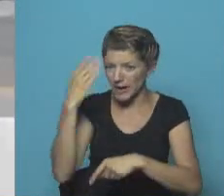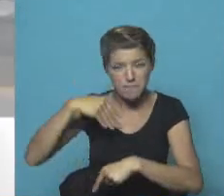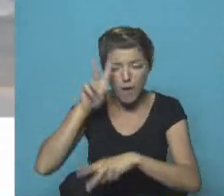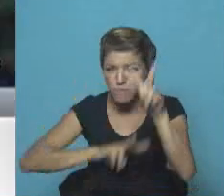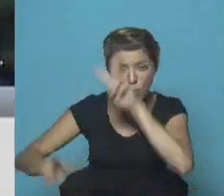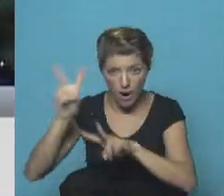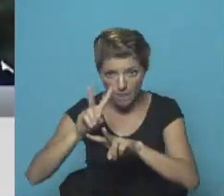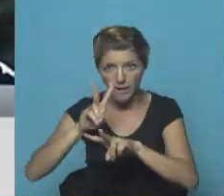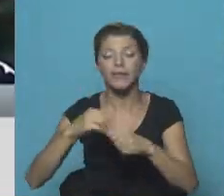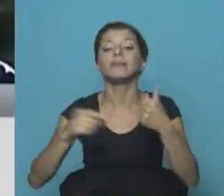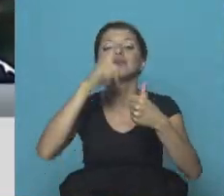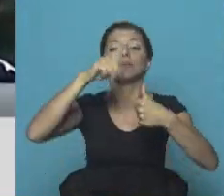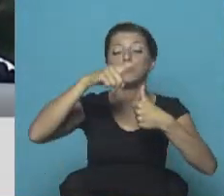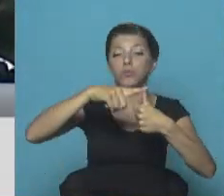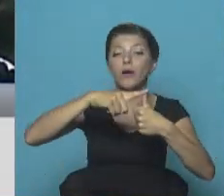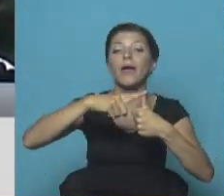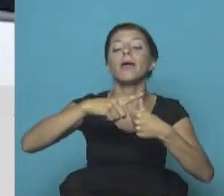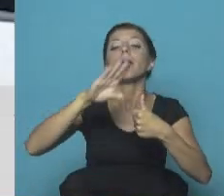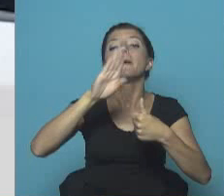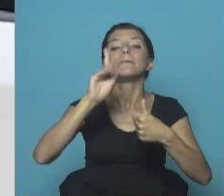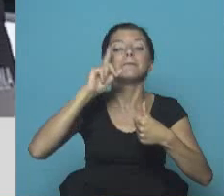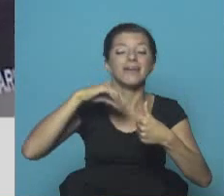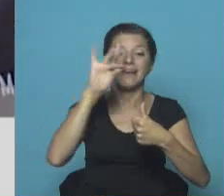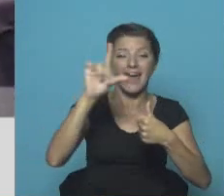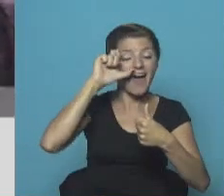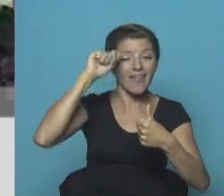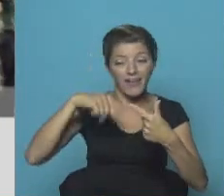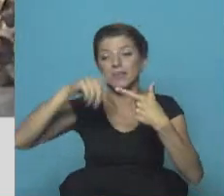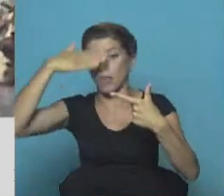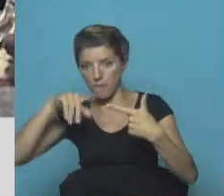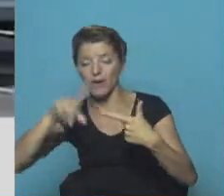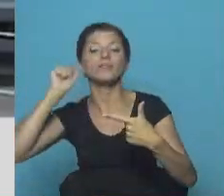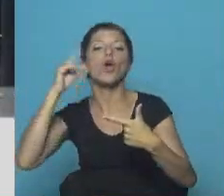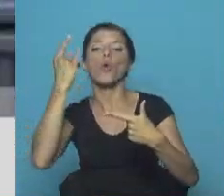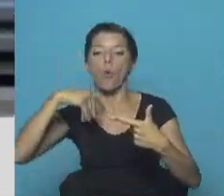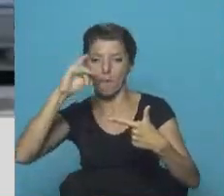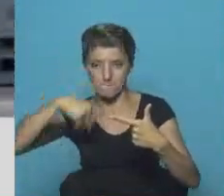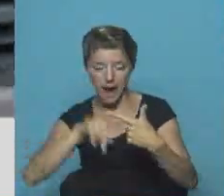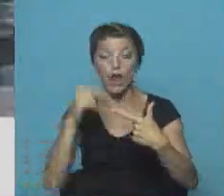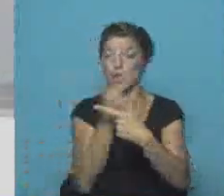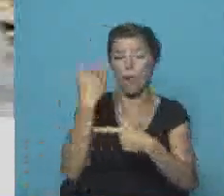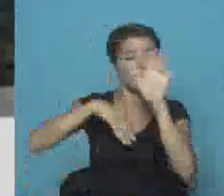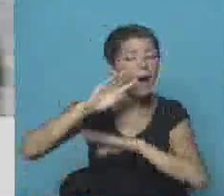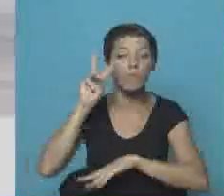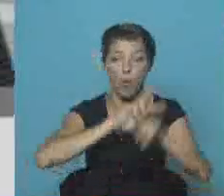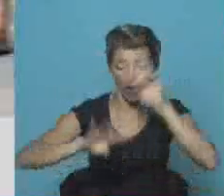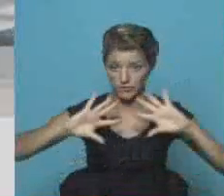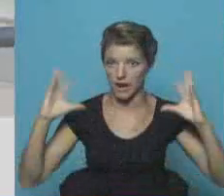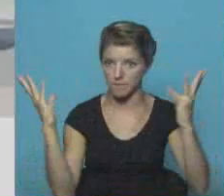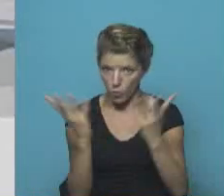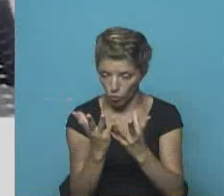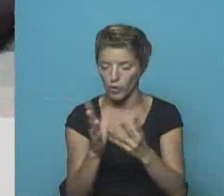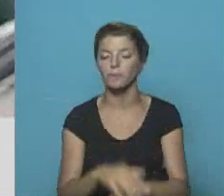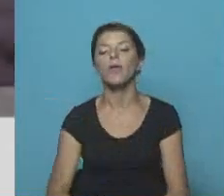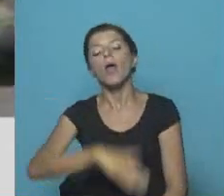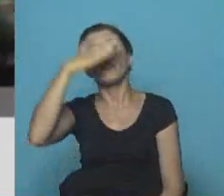de la red terrorista Al-Qaeda, Osama Bin Laden. En septiembre de 2001, el gobierno de Estados Unidos solicitó su